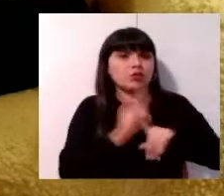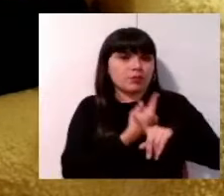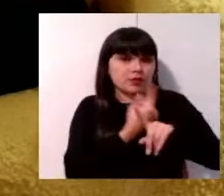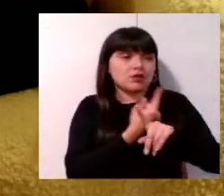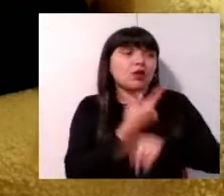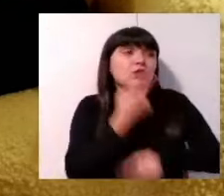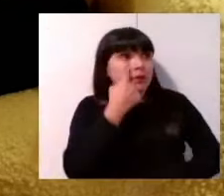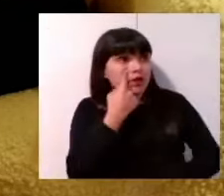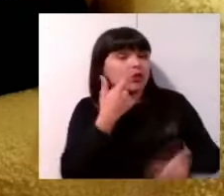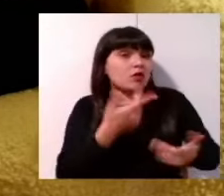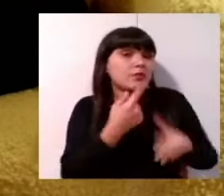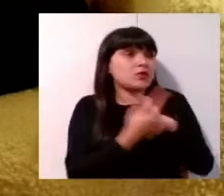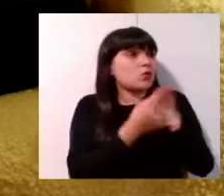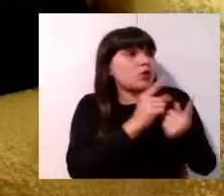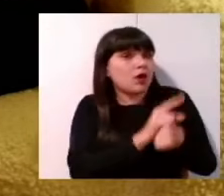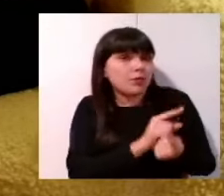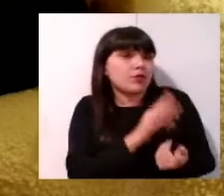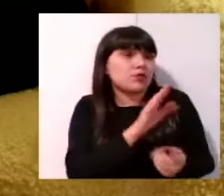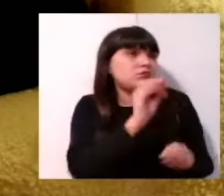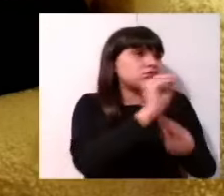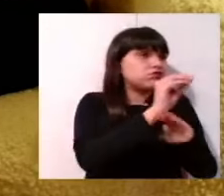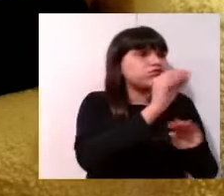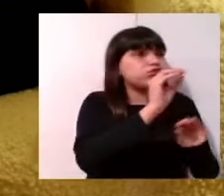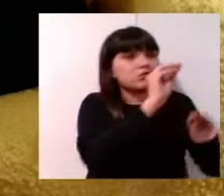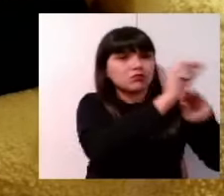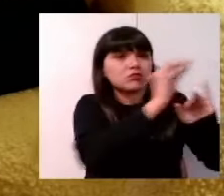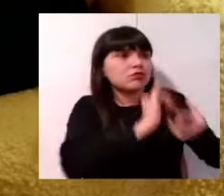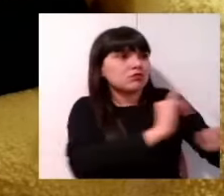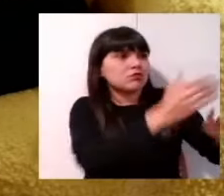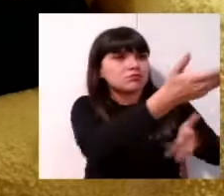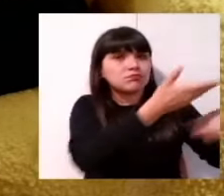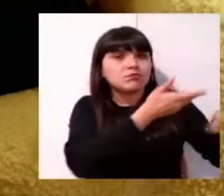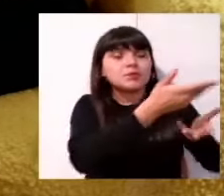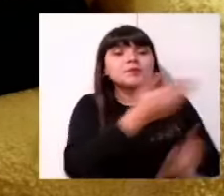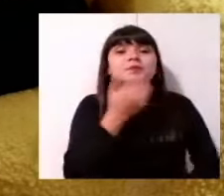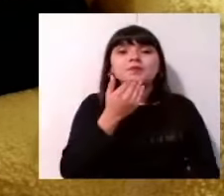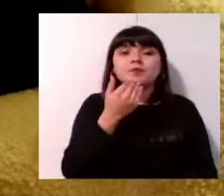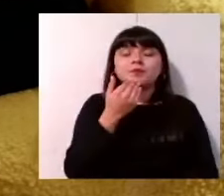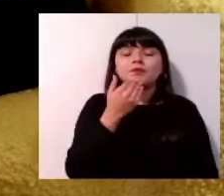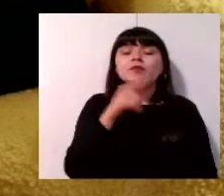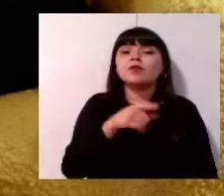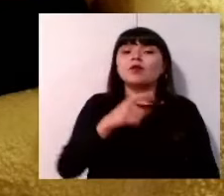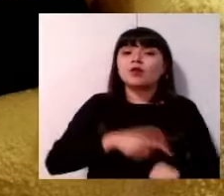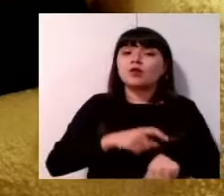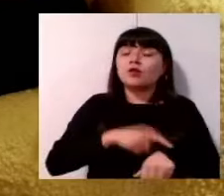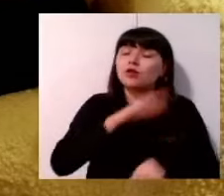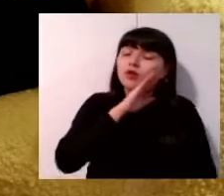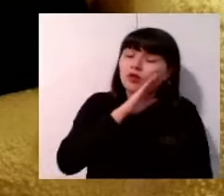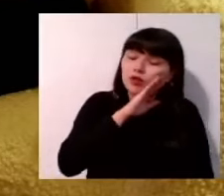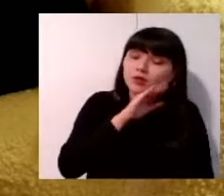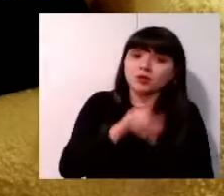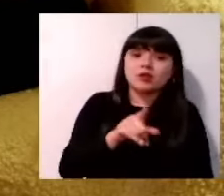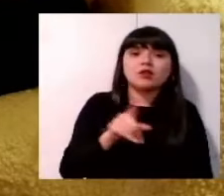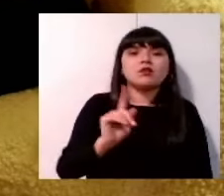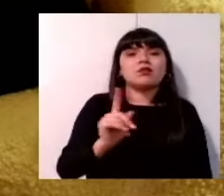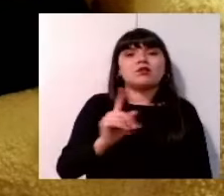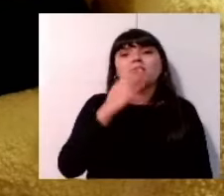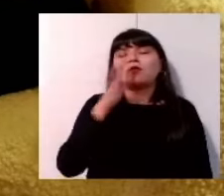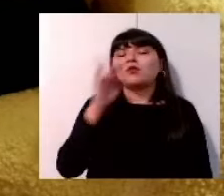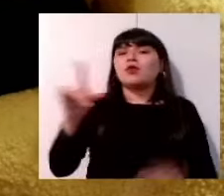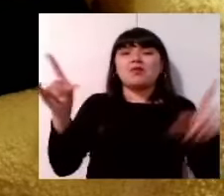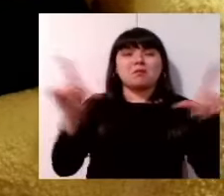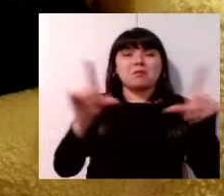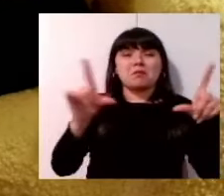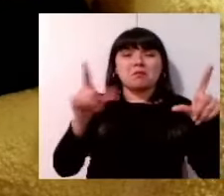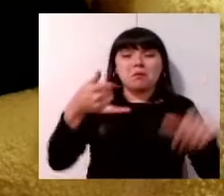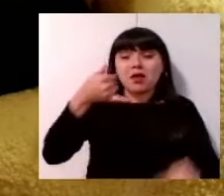algún ajuste. Y ya acercándose a la hora de dormir, evitar de todas maneras las pantallas, y eso no solamente por el sueño, sino